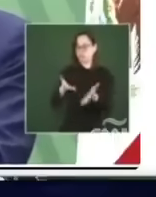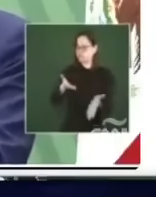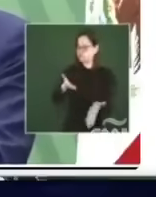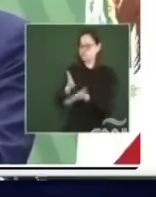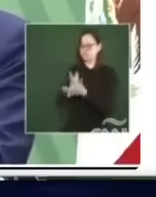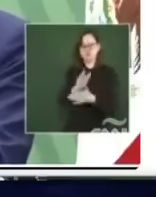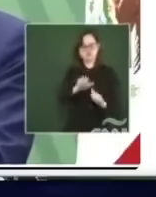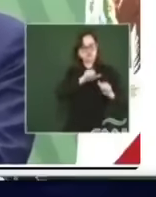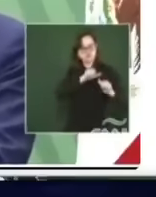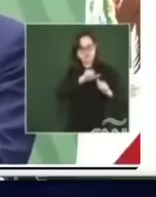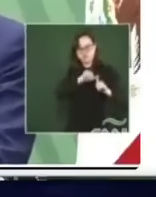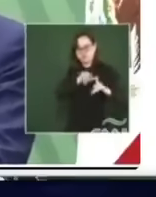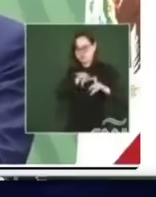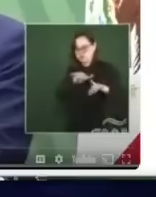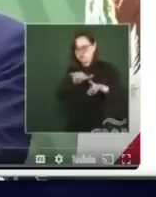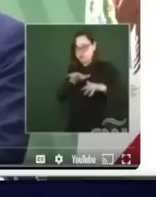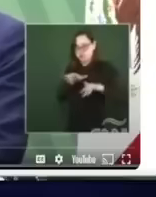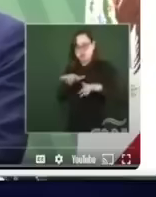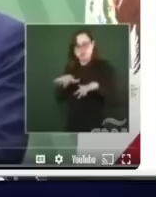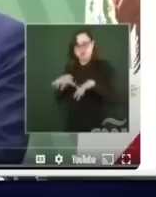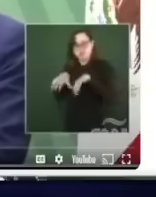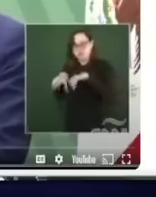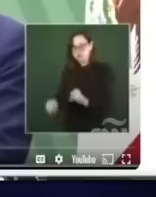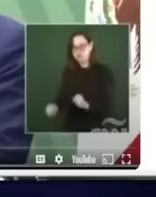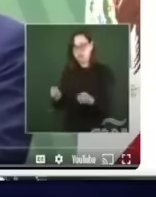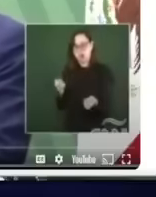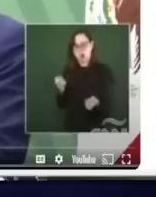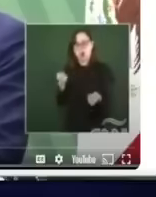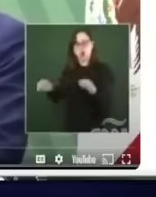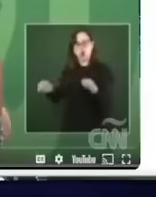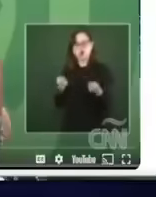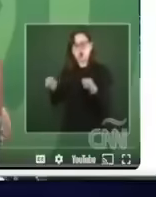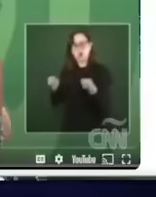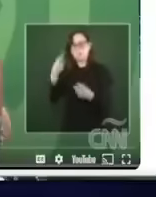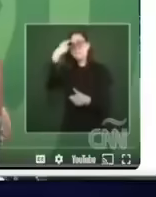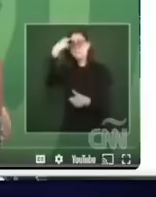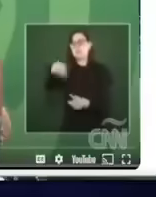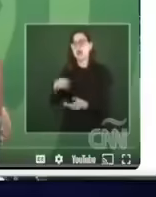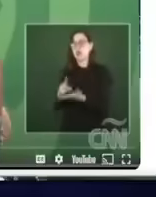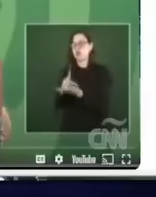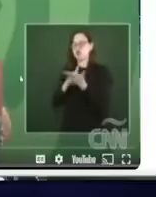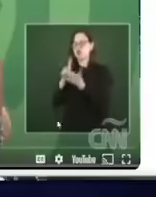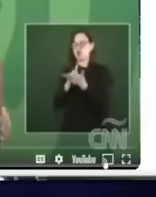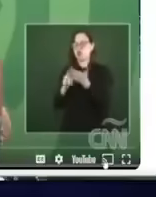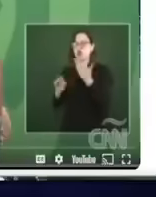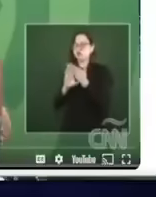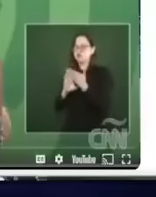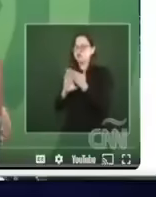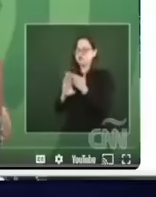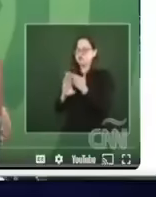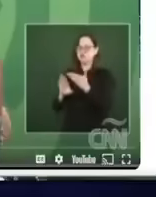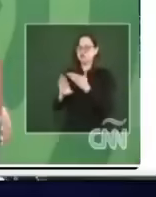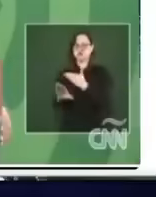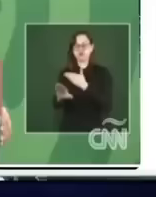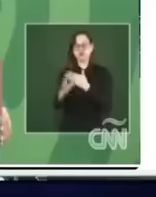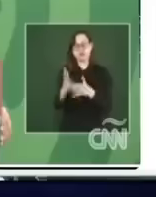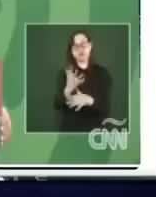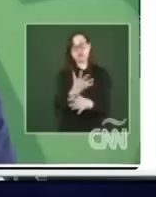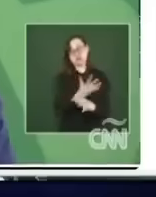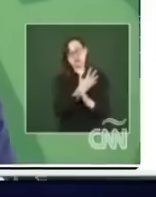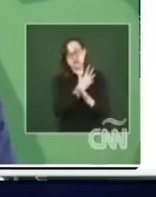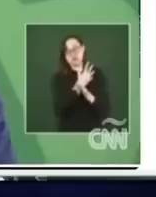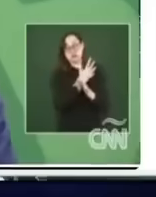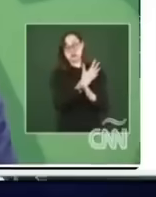al narcotráfico en especial para evitar según